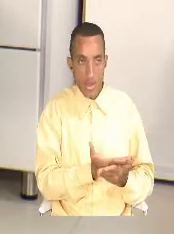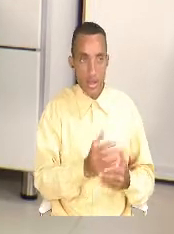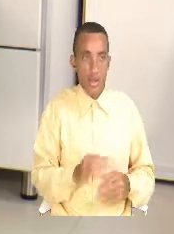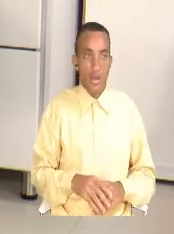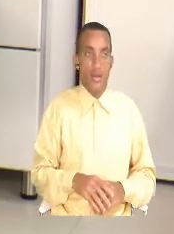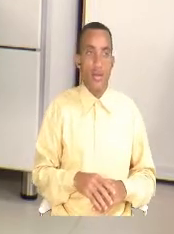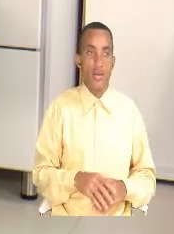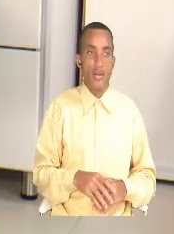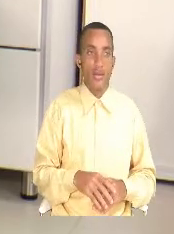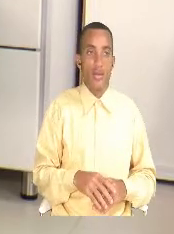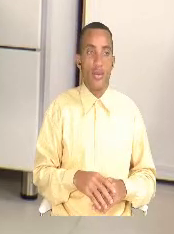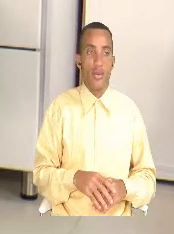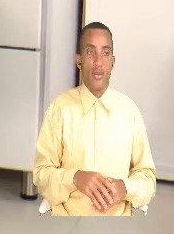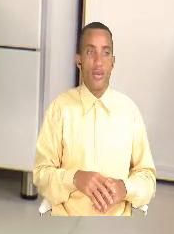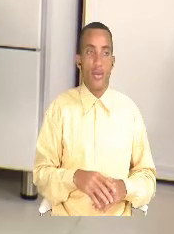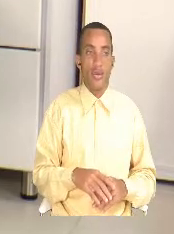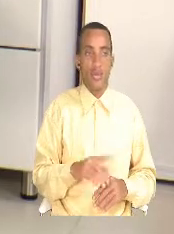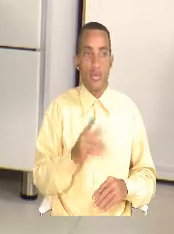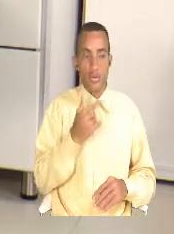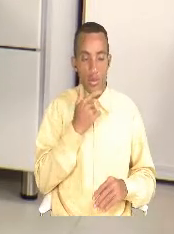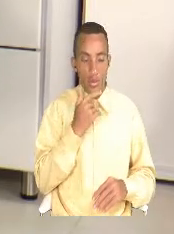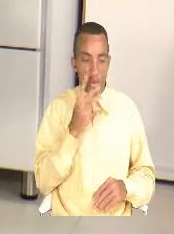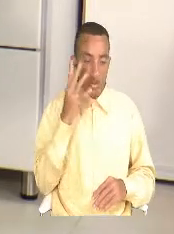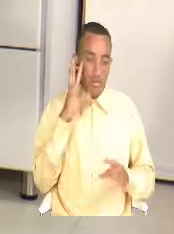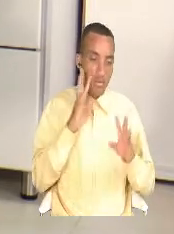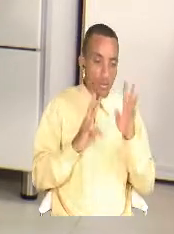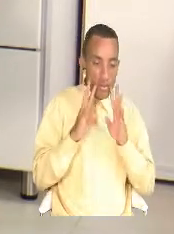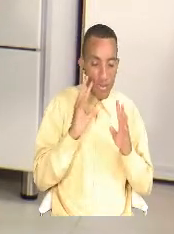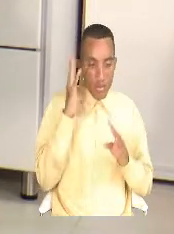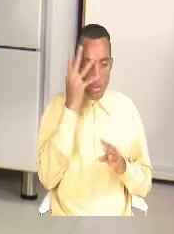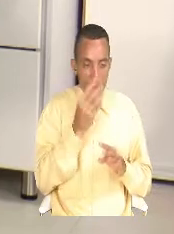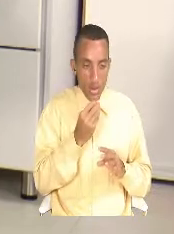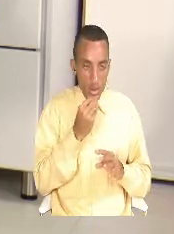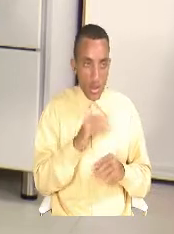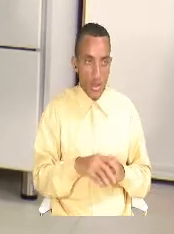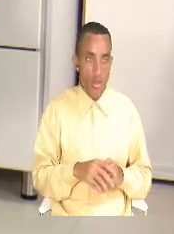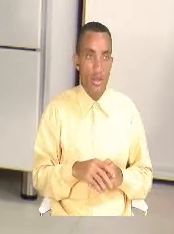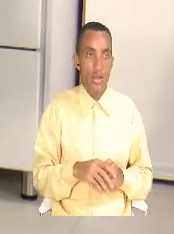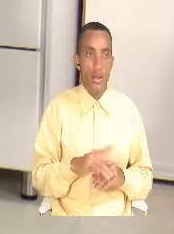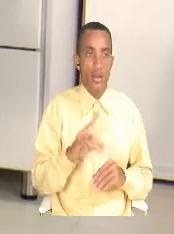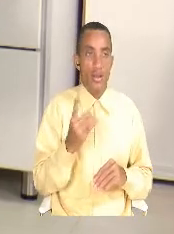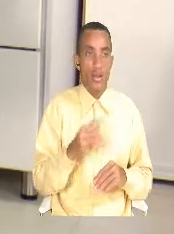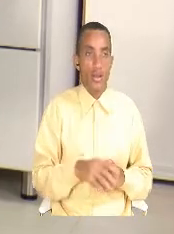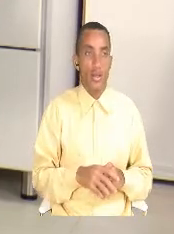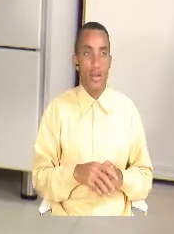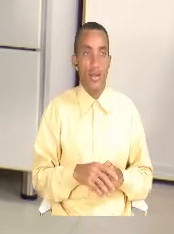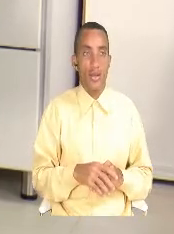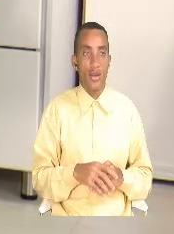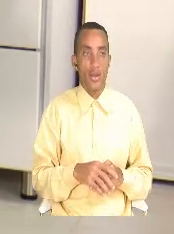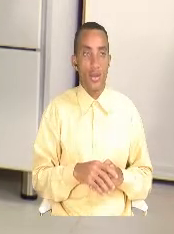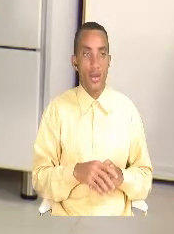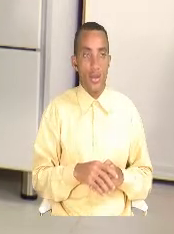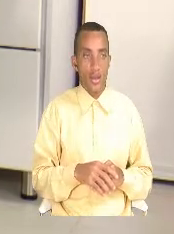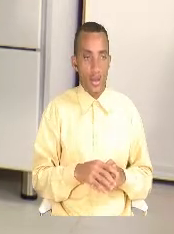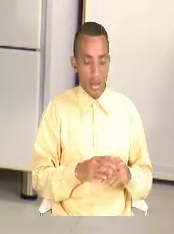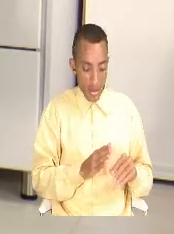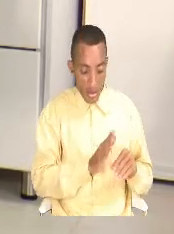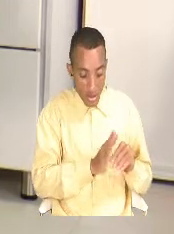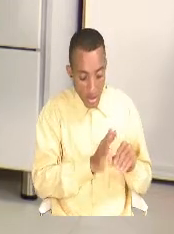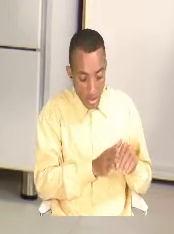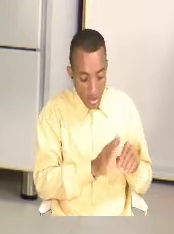como por hermosear la receta. Ya. Sí, por estética. No va a quedar de pronto agradable encontrar los trozos de pimentón tan